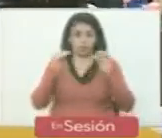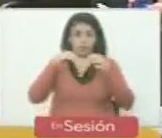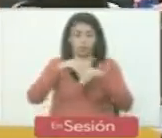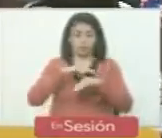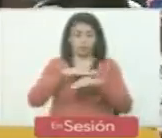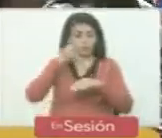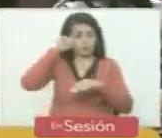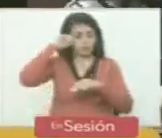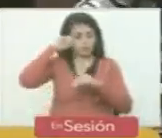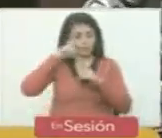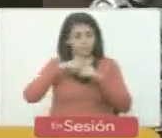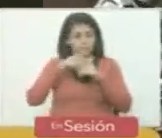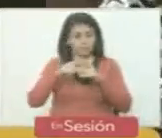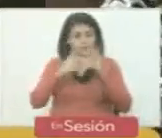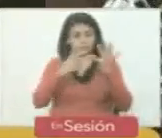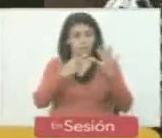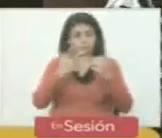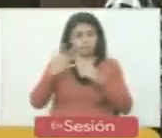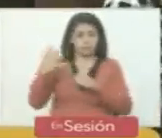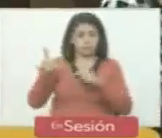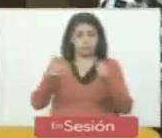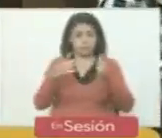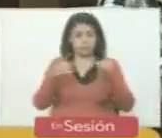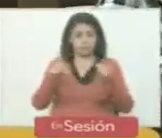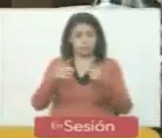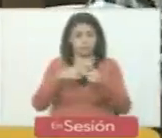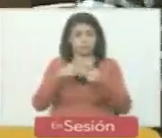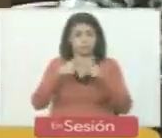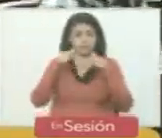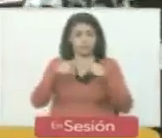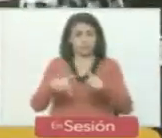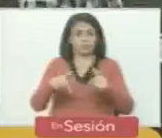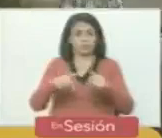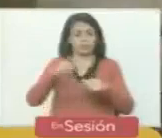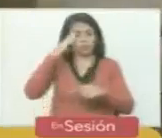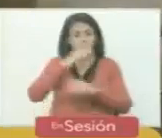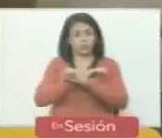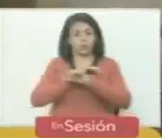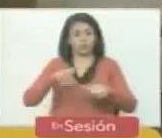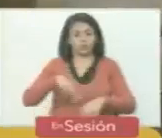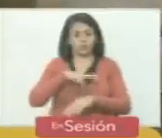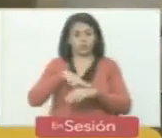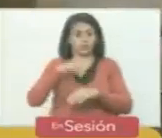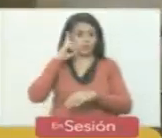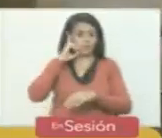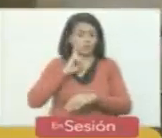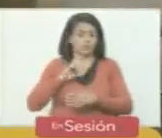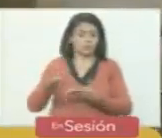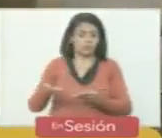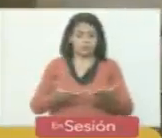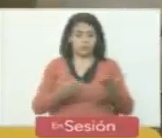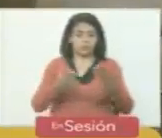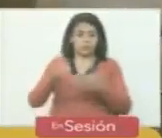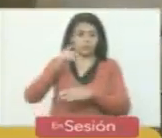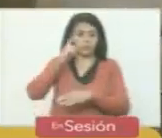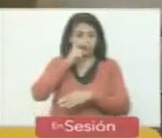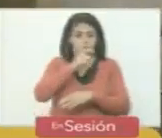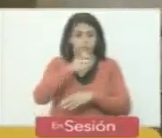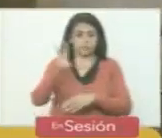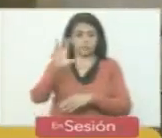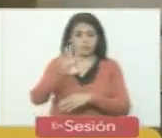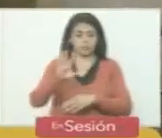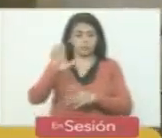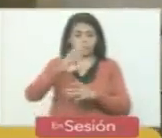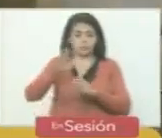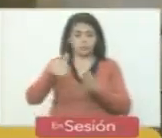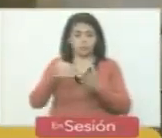en conmemoración al 85 aniversario de la Guardia Nacional Bolivariana al servicio del pueblo venezolano. Es